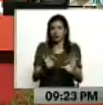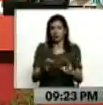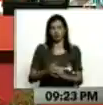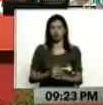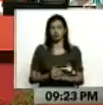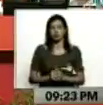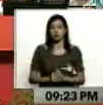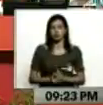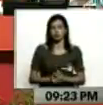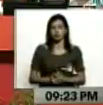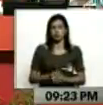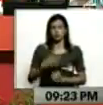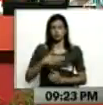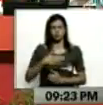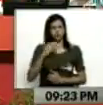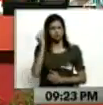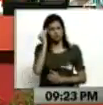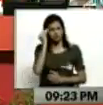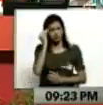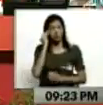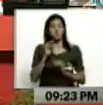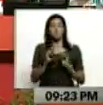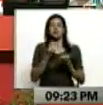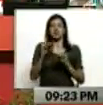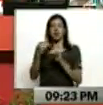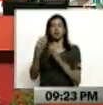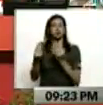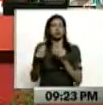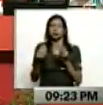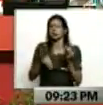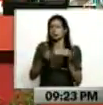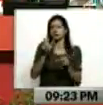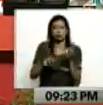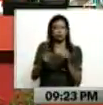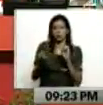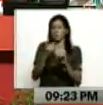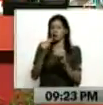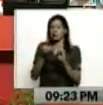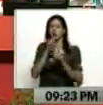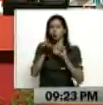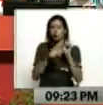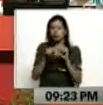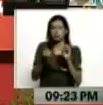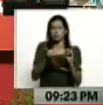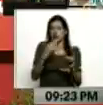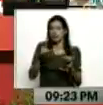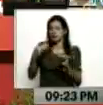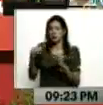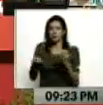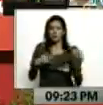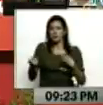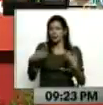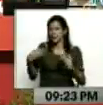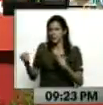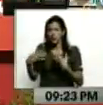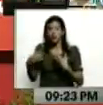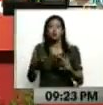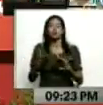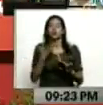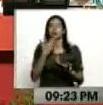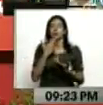olvida uno tiene que hacer una a mí me mandan mensaje mucho mensaje por por Twitter y estas cosas